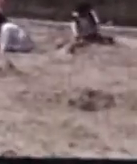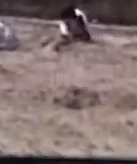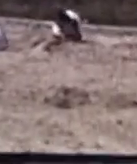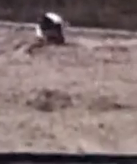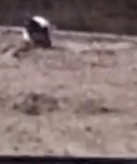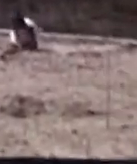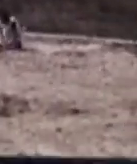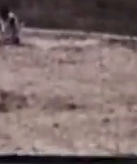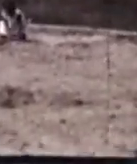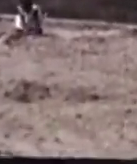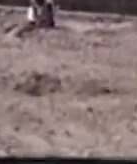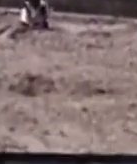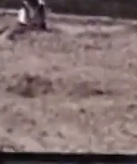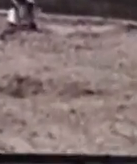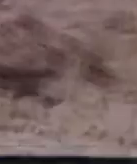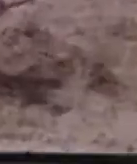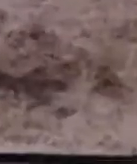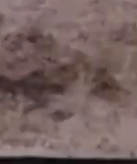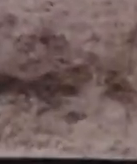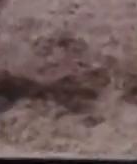¡Gracias! ¡Gracias!